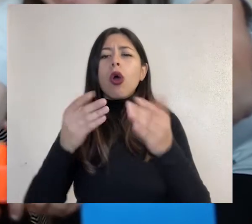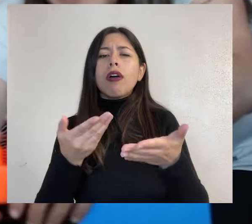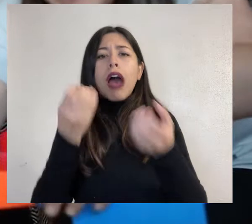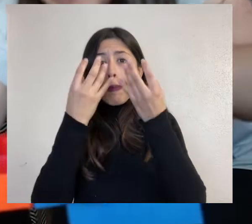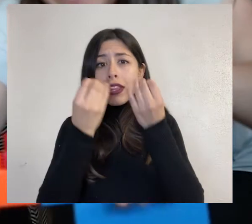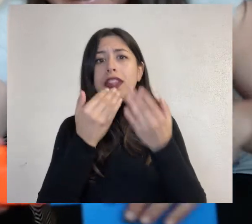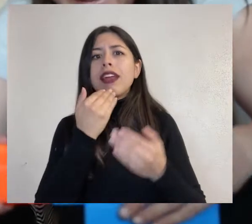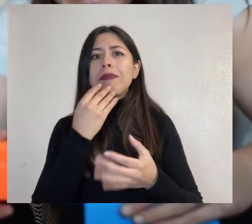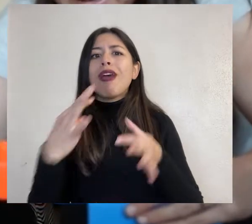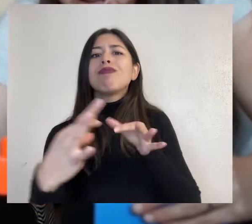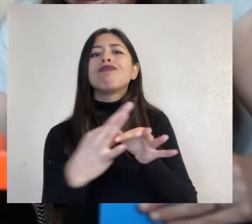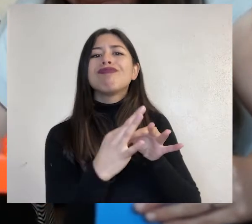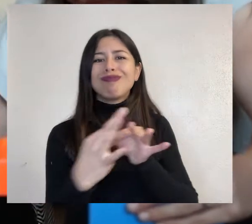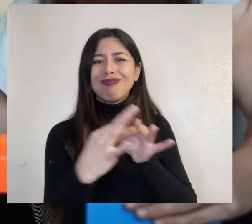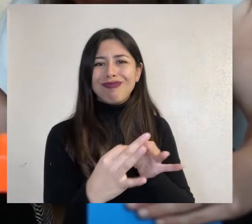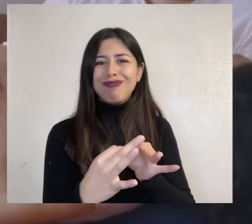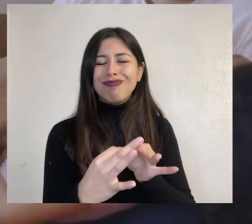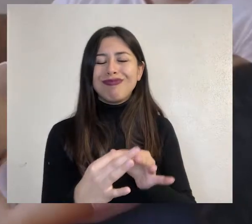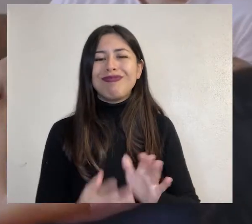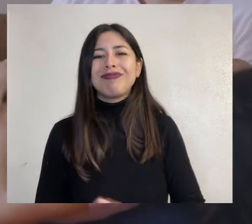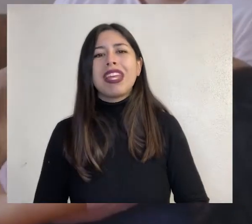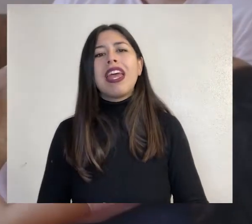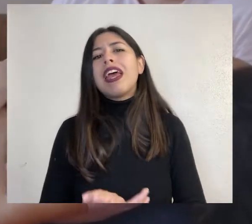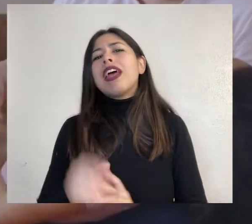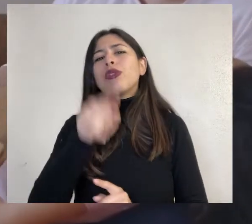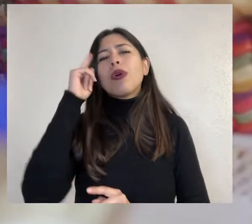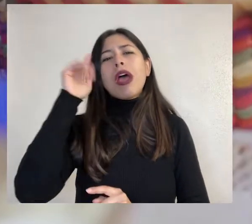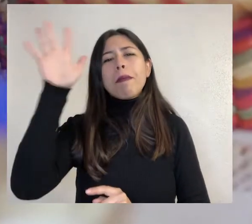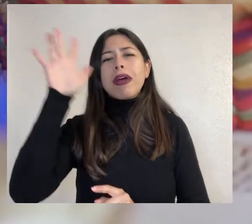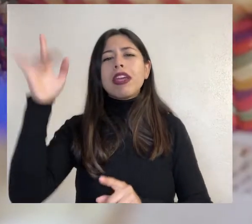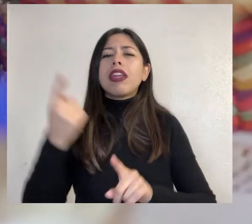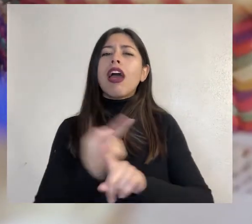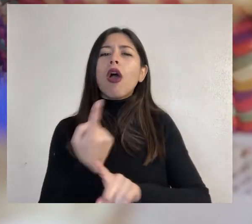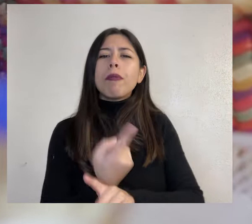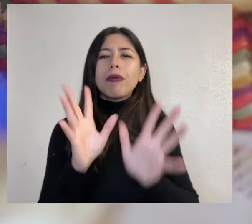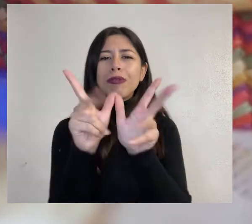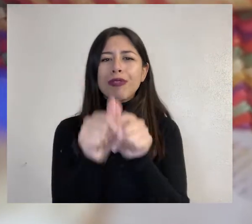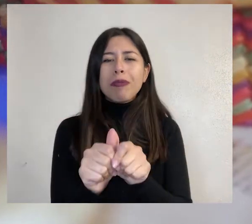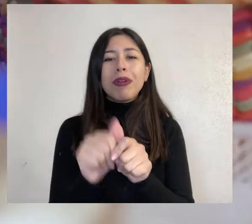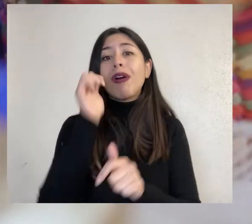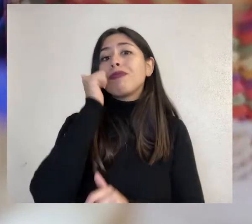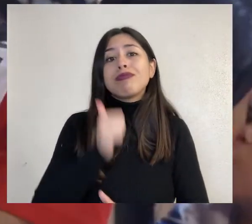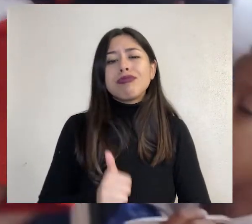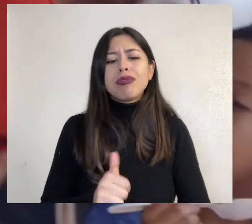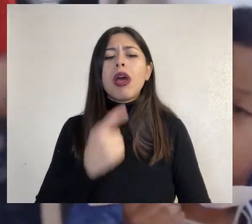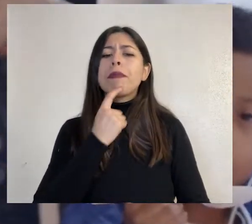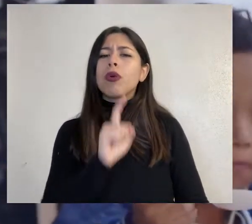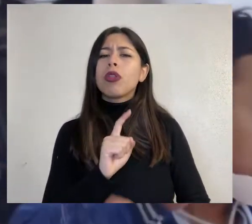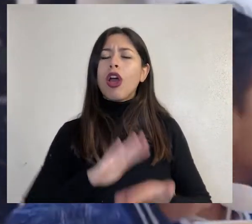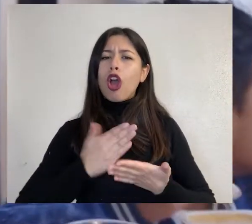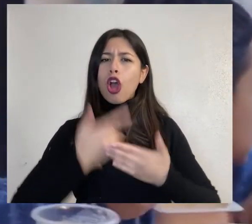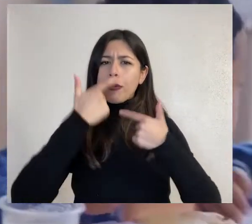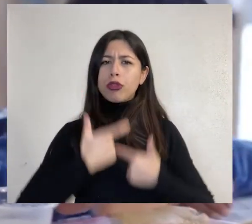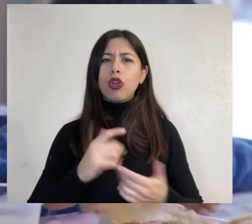reforzar vínculos. ¿Te imaginas cómo sería tener conversaciones familiares cotidianas y preguntarnos ¿cómo estoy? ¿Cómo estás? ¿Cómo